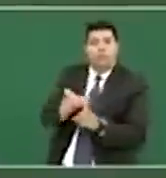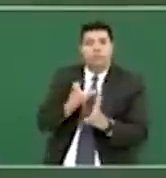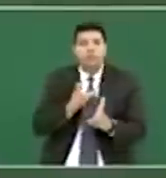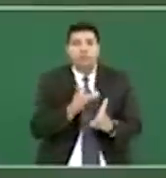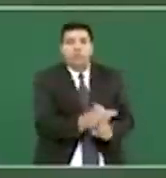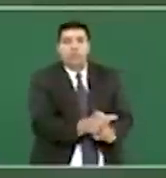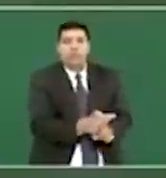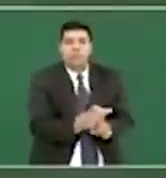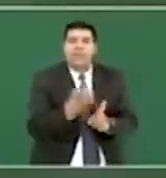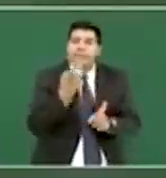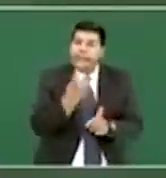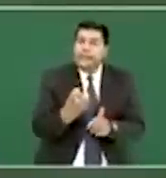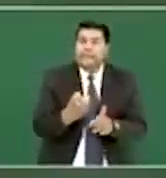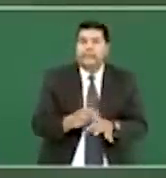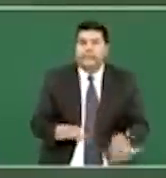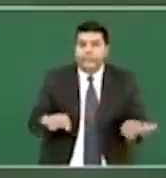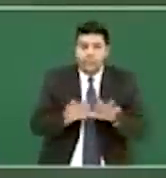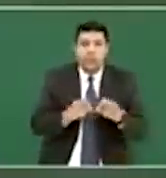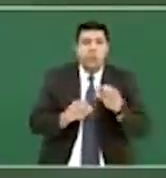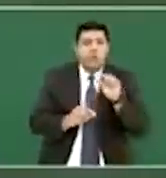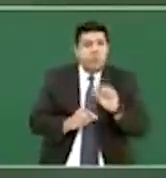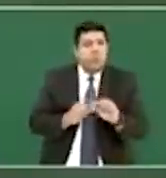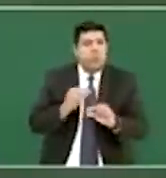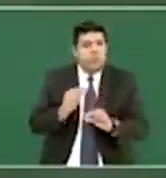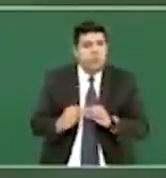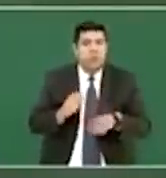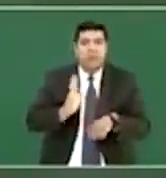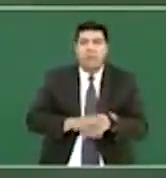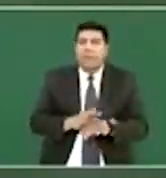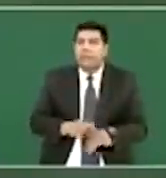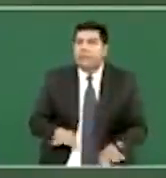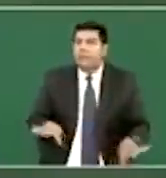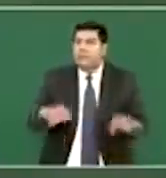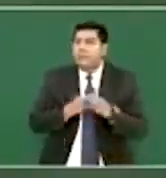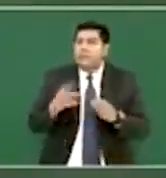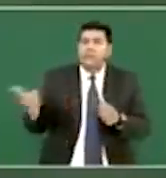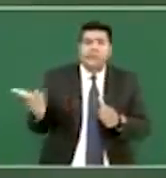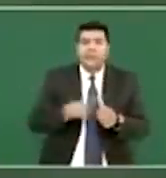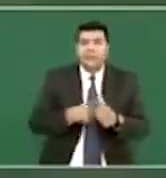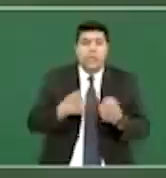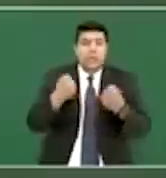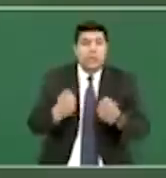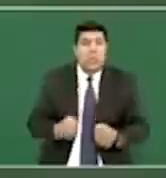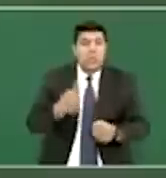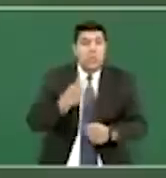y poner el énfasis en la seguridad pública.